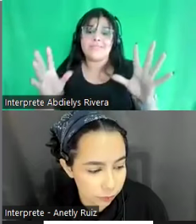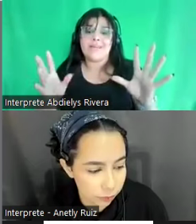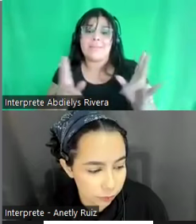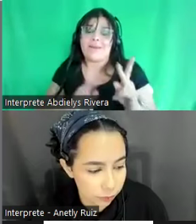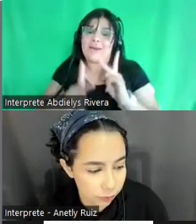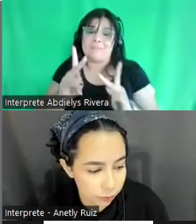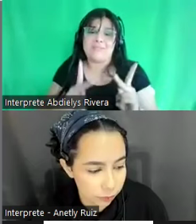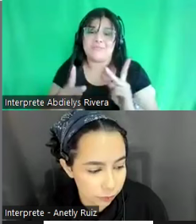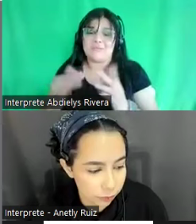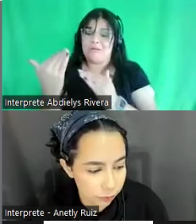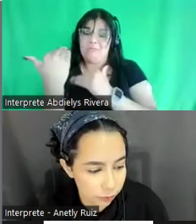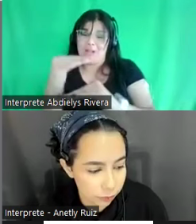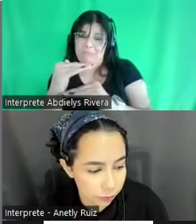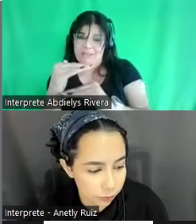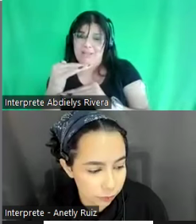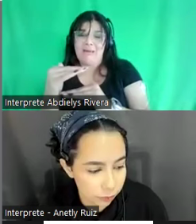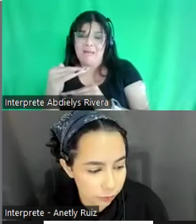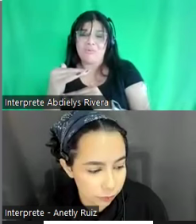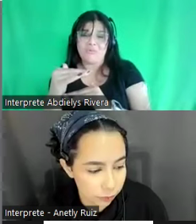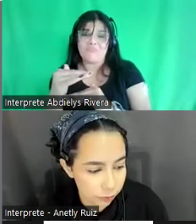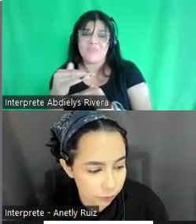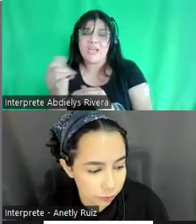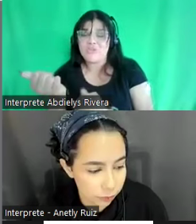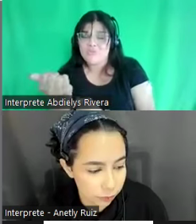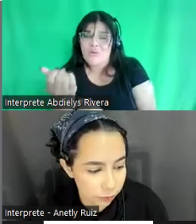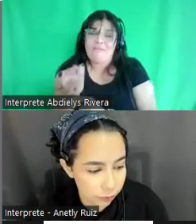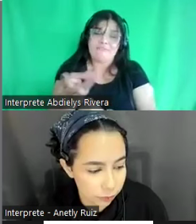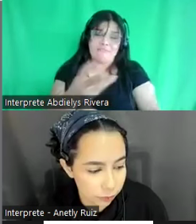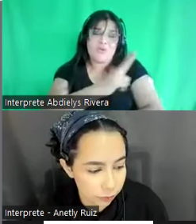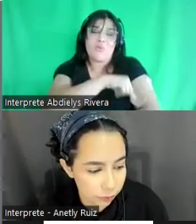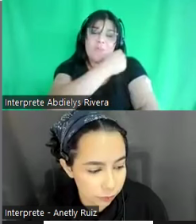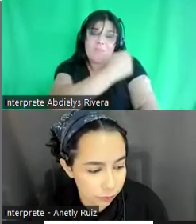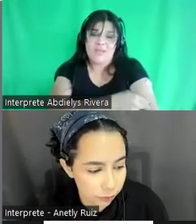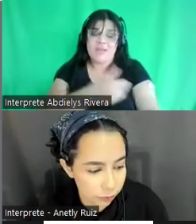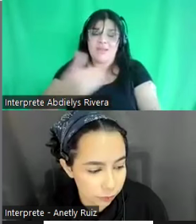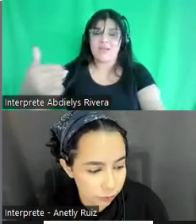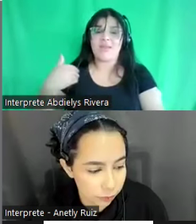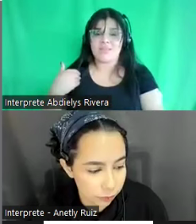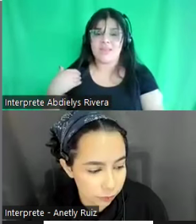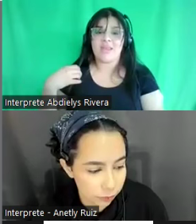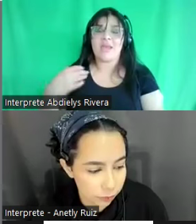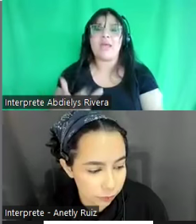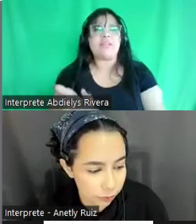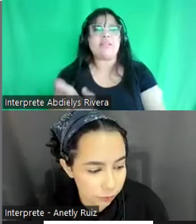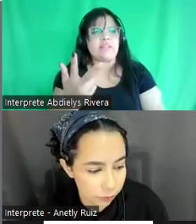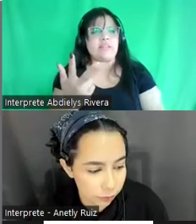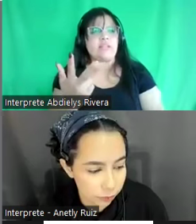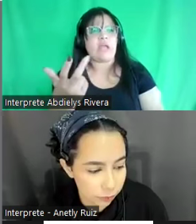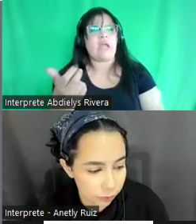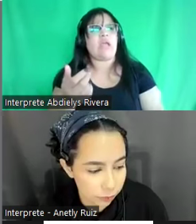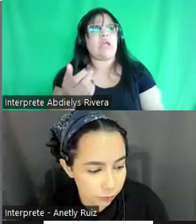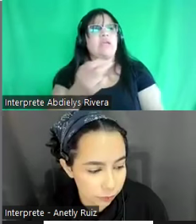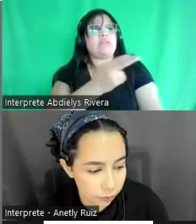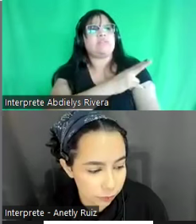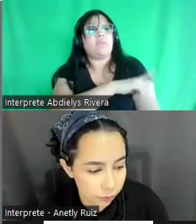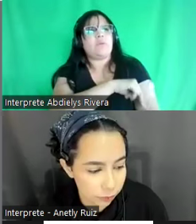obesos, está bastante limitado. Son muy, muy pocos los hospitales que tienen, yo diría que entre tres hospitales en Puerto Rico tienen el servicio